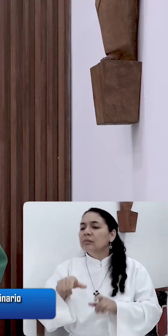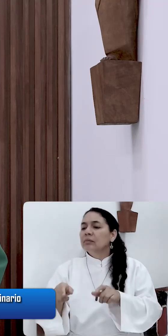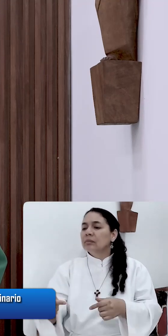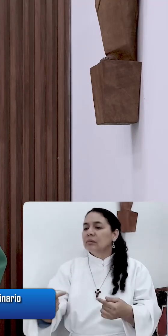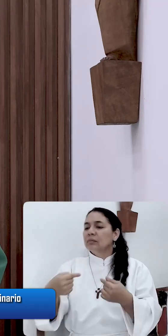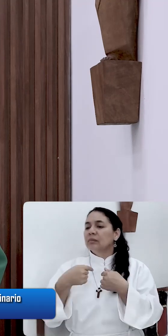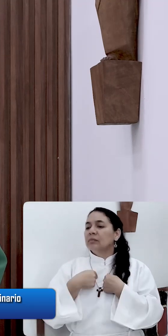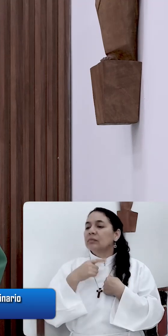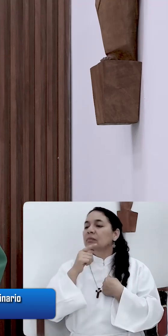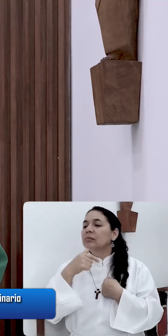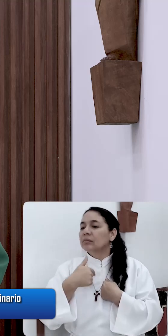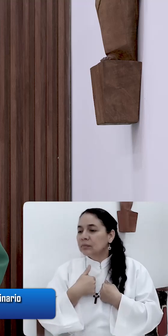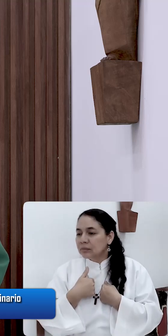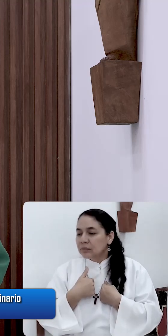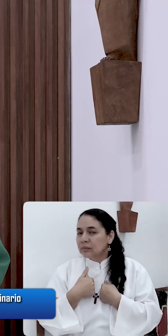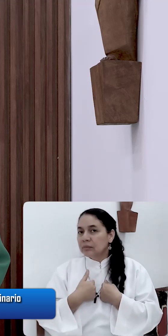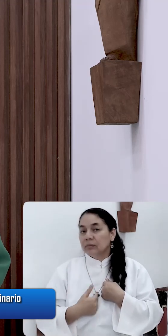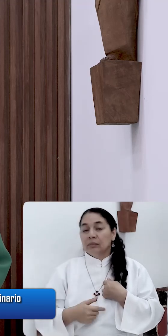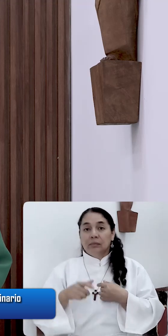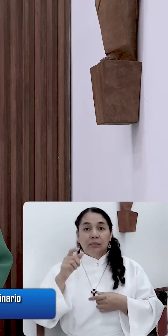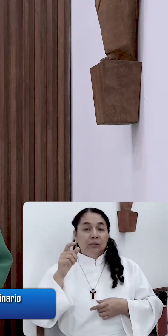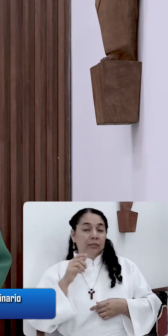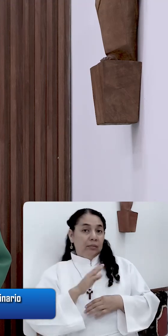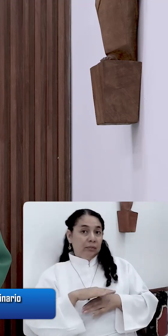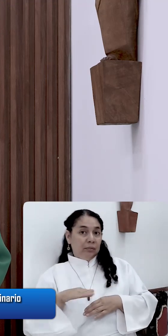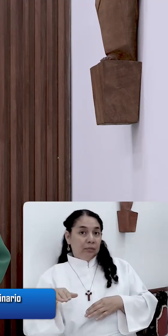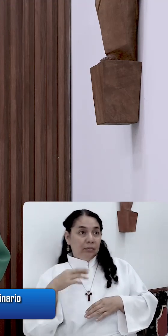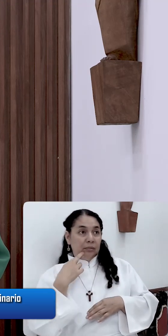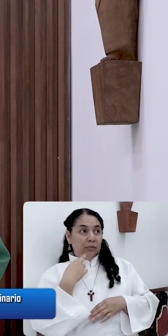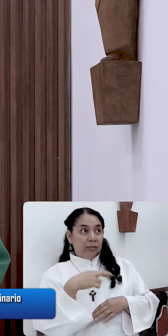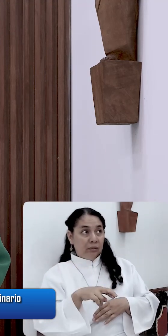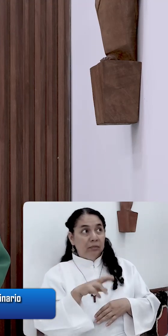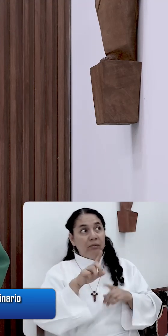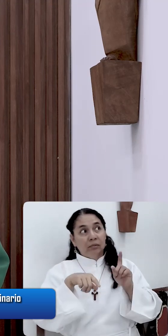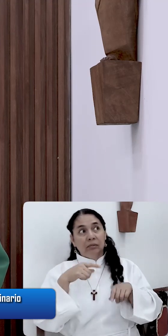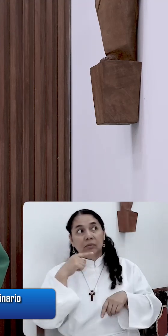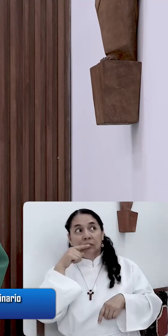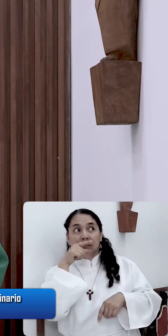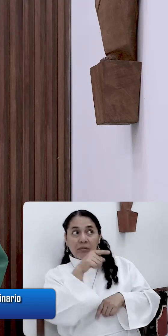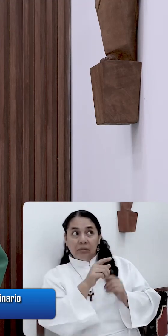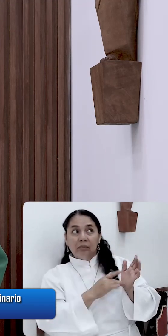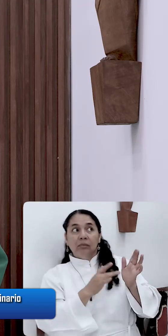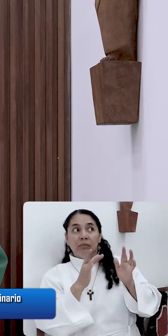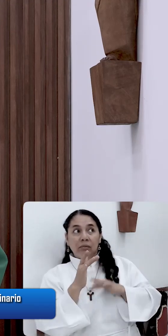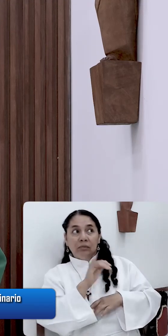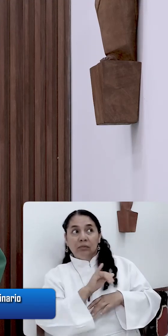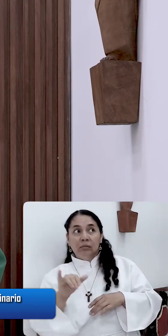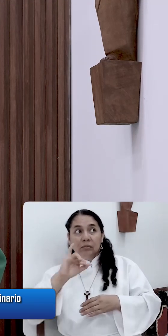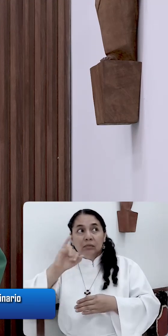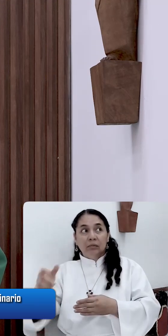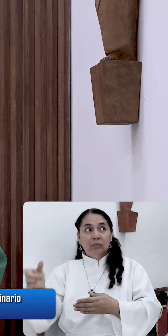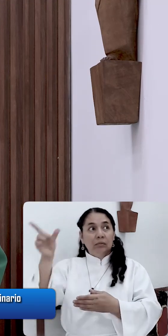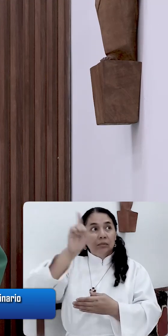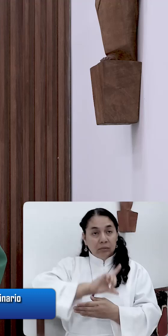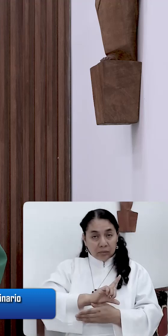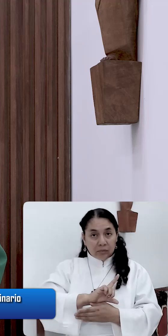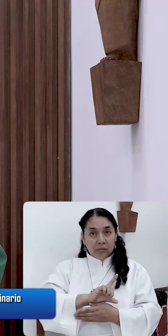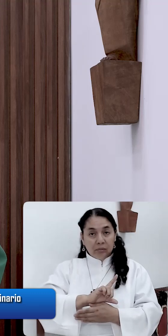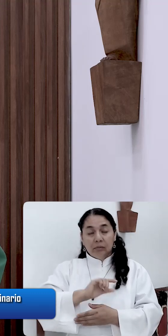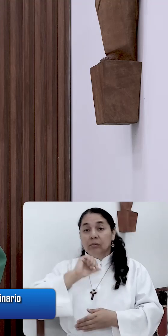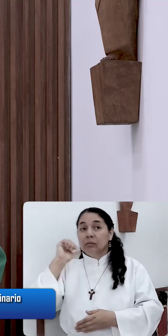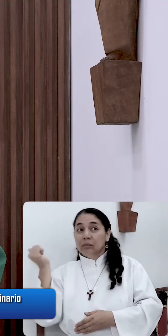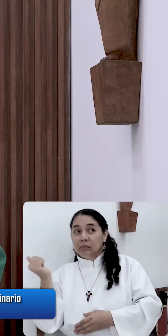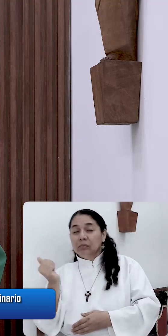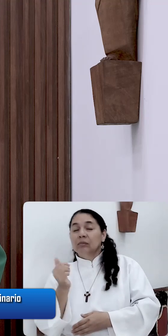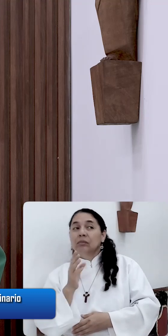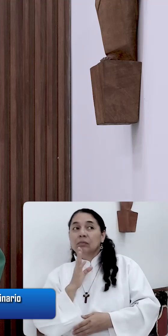yo? Ellos le contestaron: algunos dicen que eres Juan el Bautista,